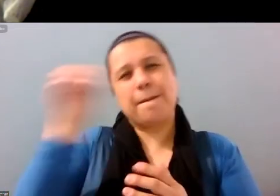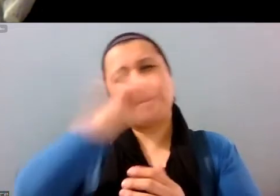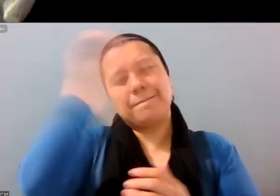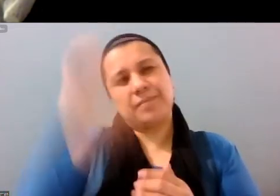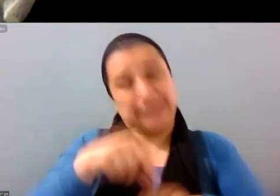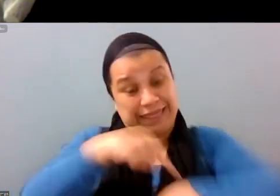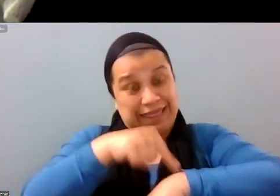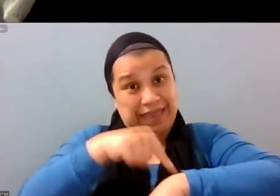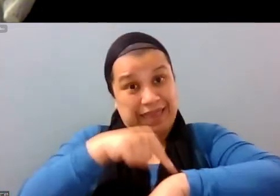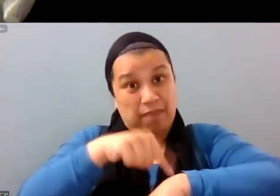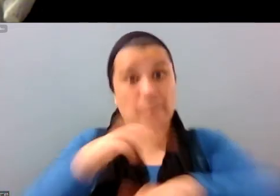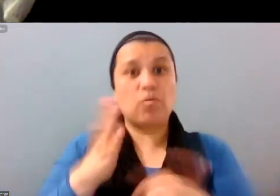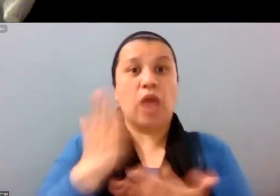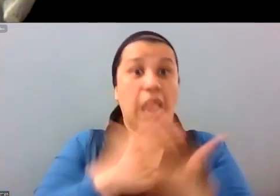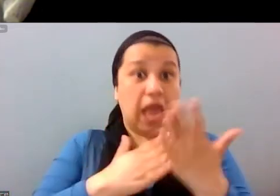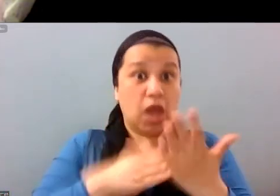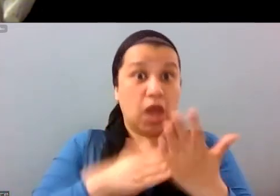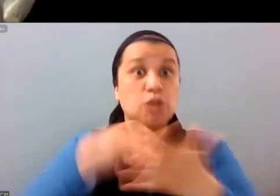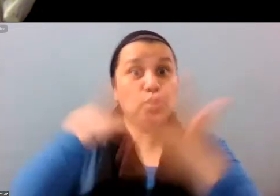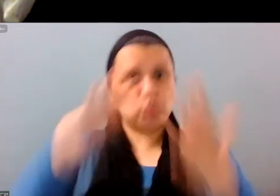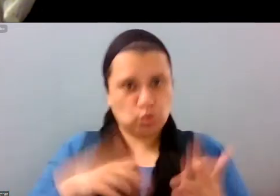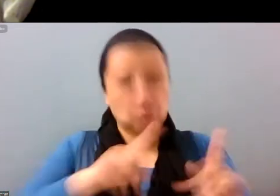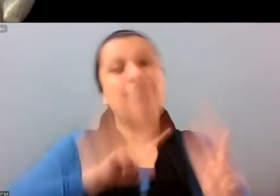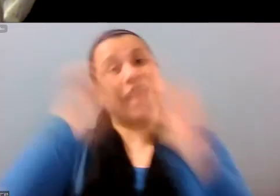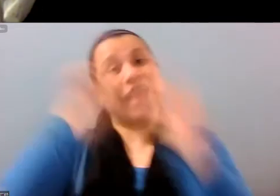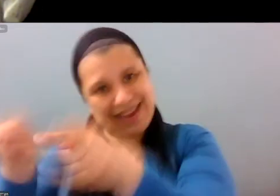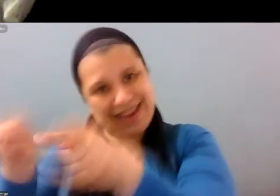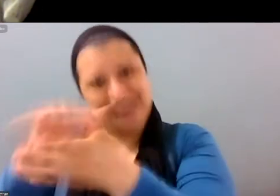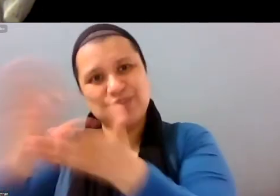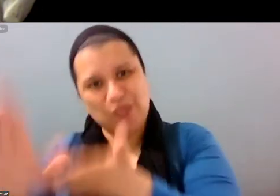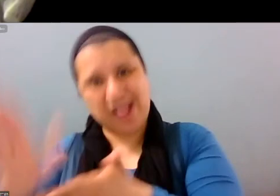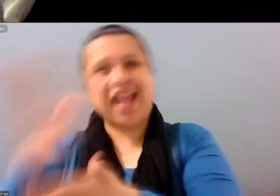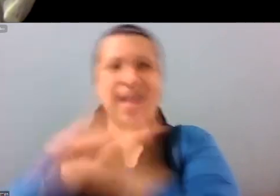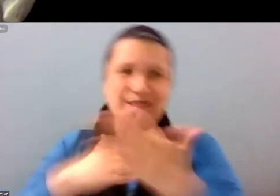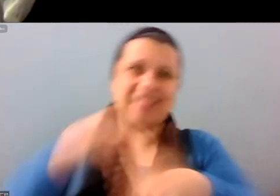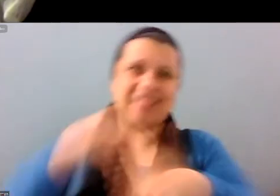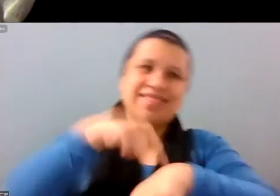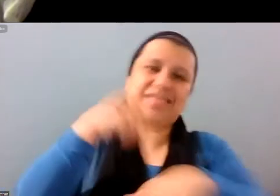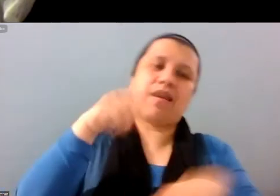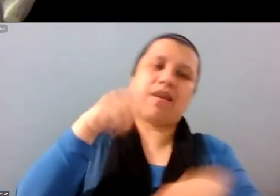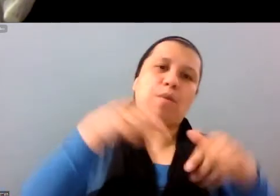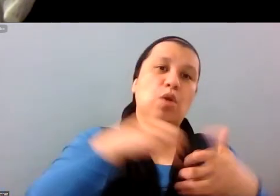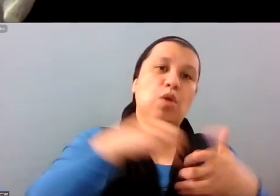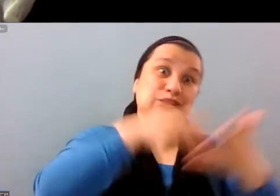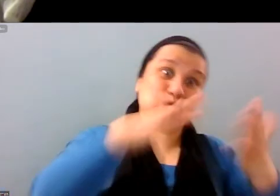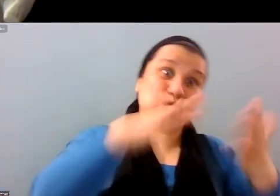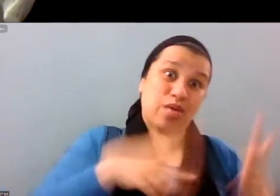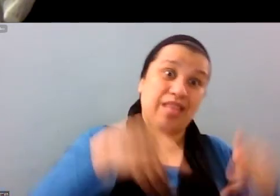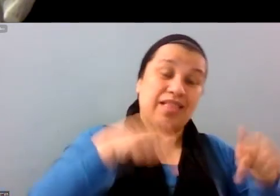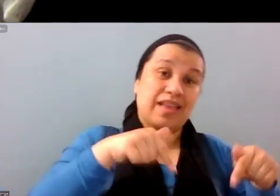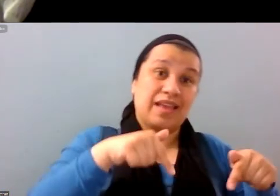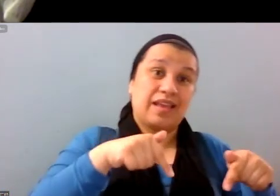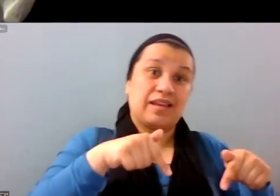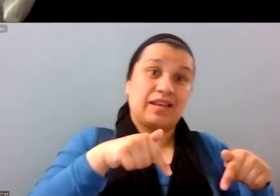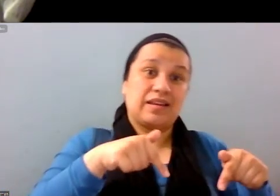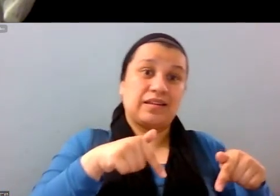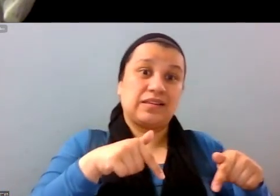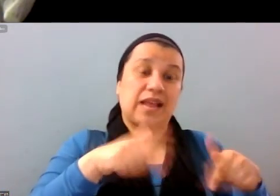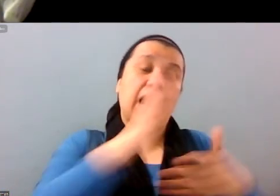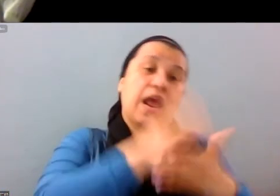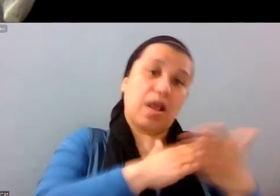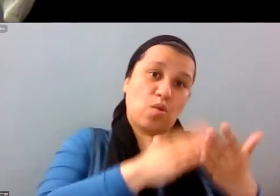población estudiantil va a estar en el centro educativo y un porcentaje de la población estudiantil que va a estar ciertas horas a la semana